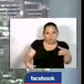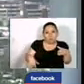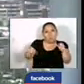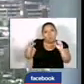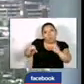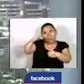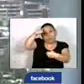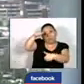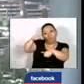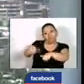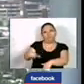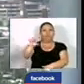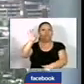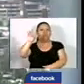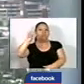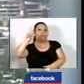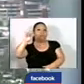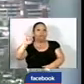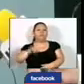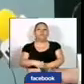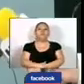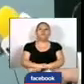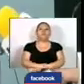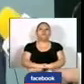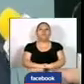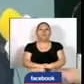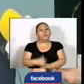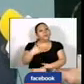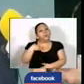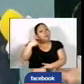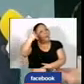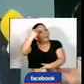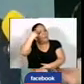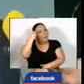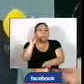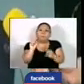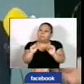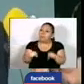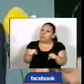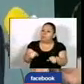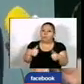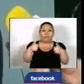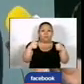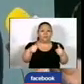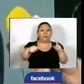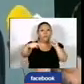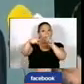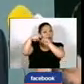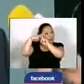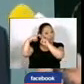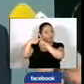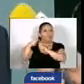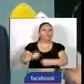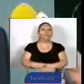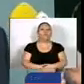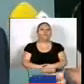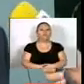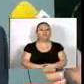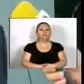Fondo Monetario Internacional. Yo creo que es positivo. Ahora hay que esperar los